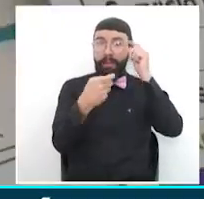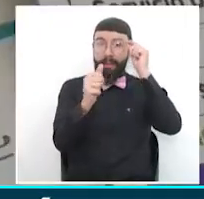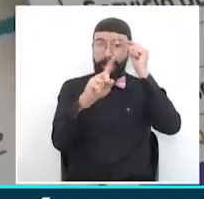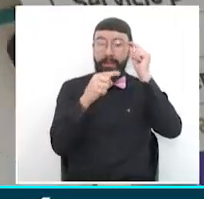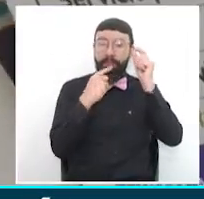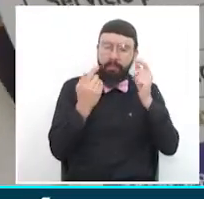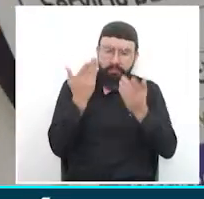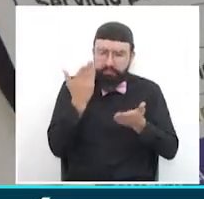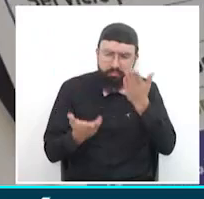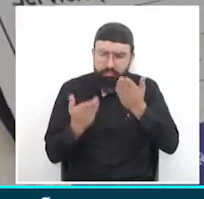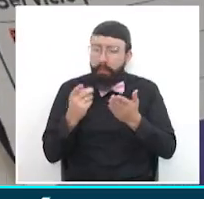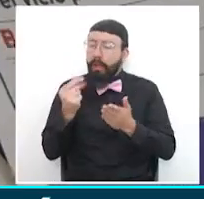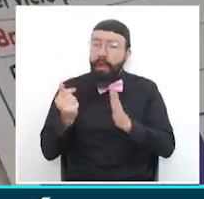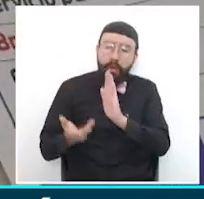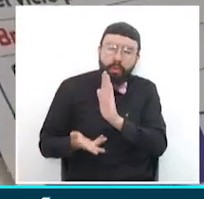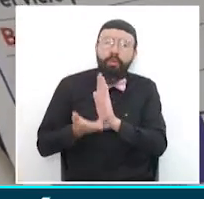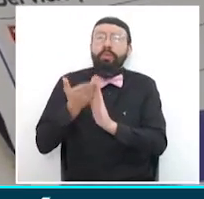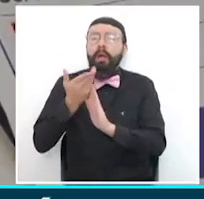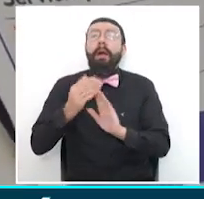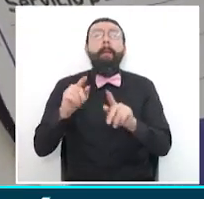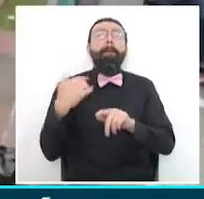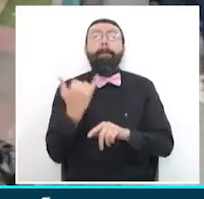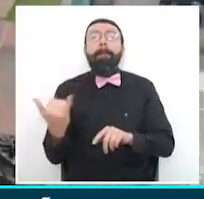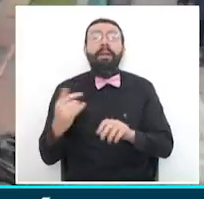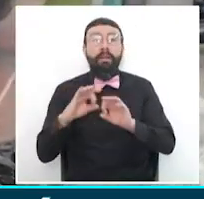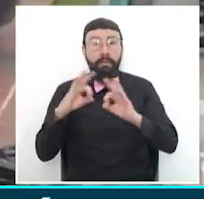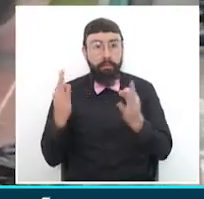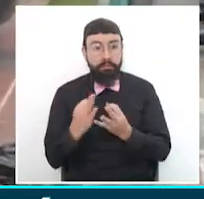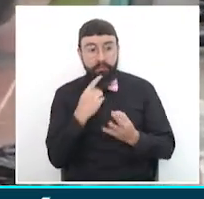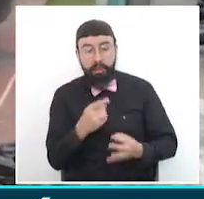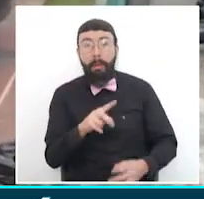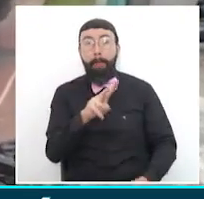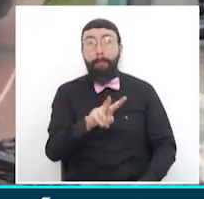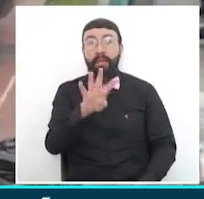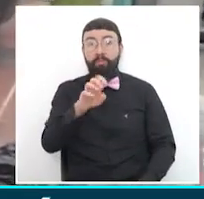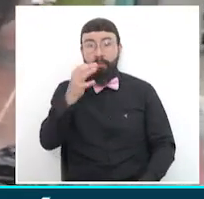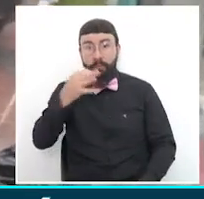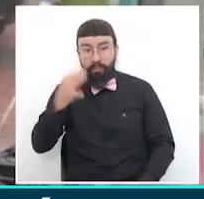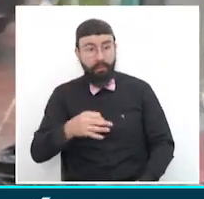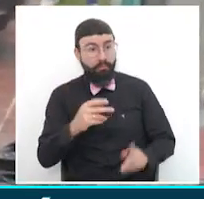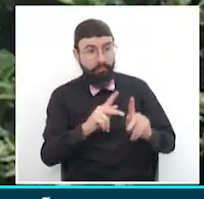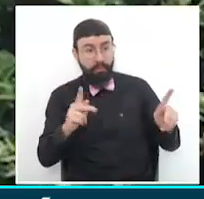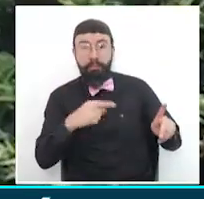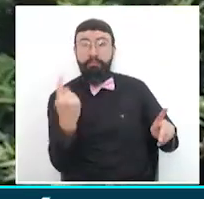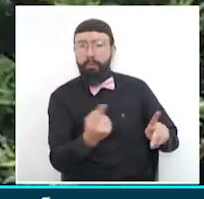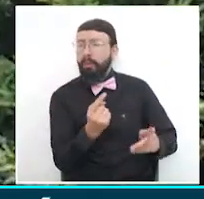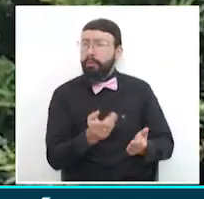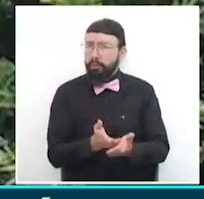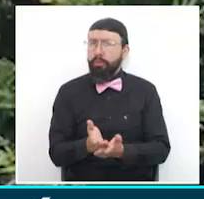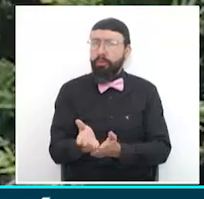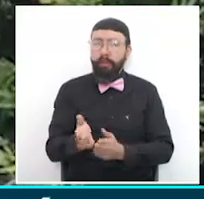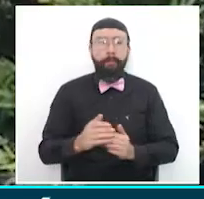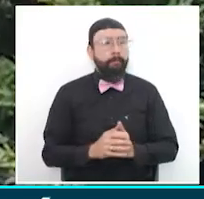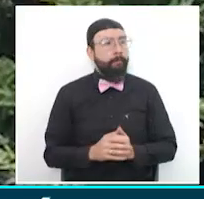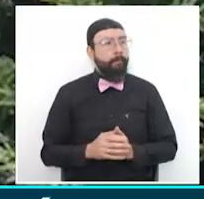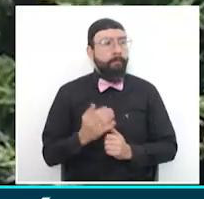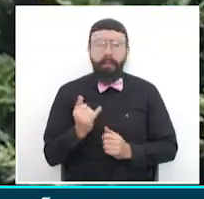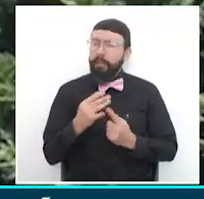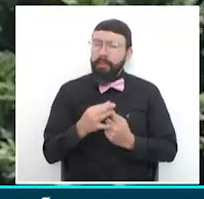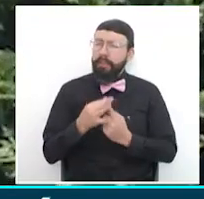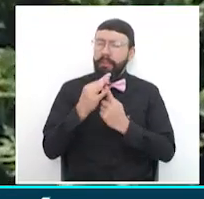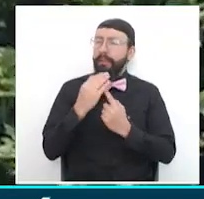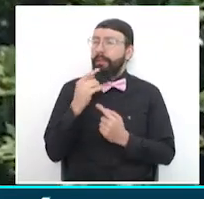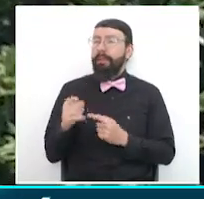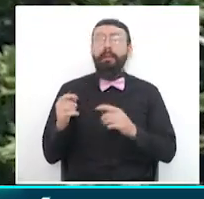al incremento del consumo promedio de las familias. Al menos el 29% de los usuarios así se mantiene. Específicamente, una familia